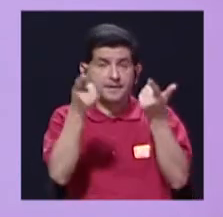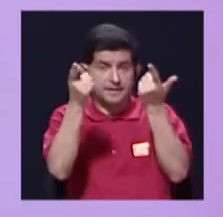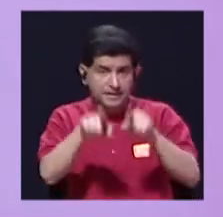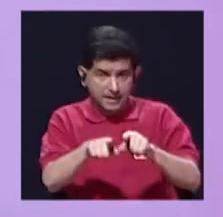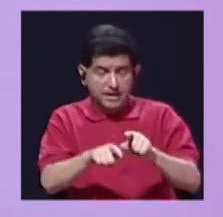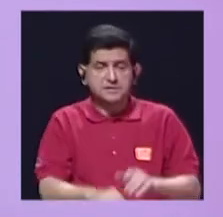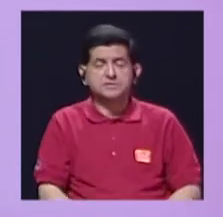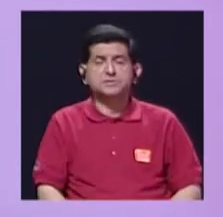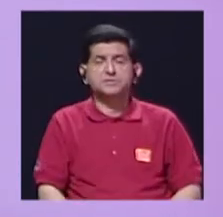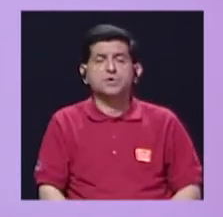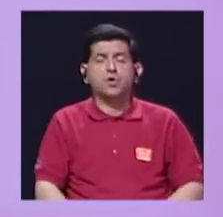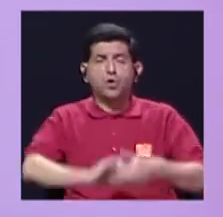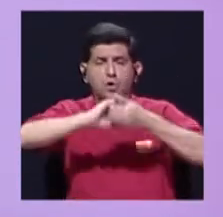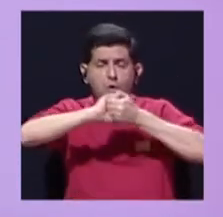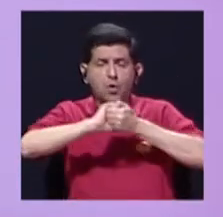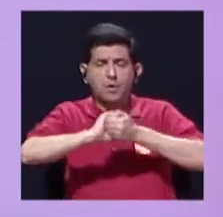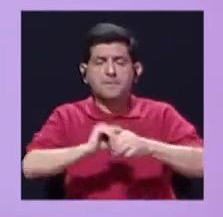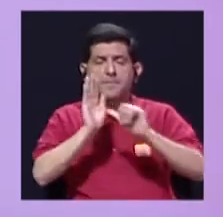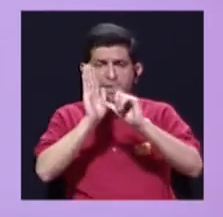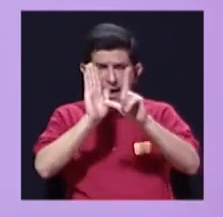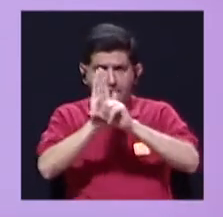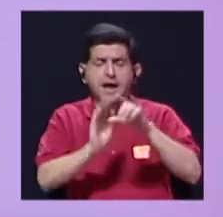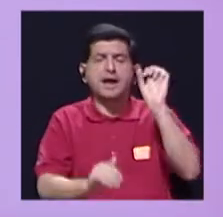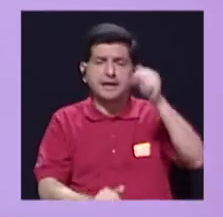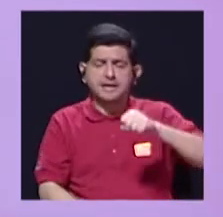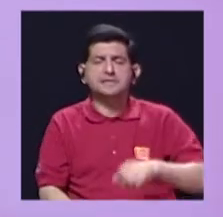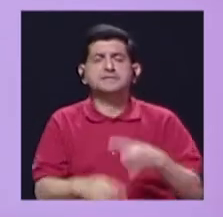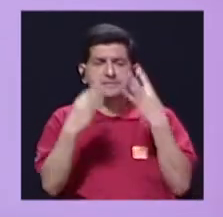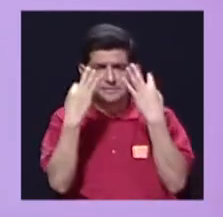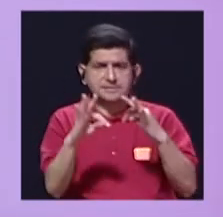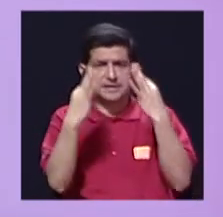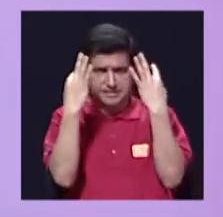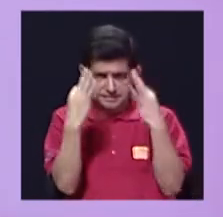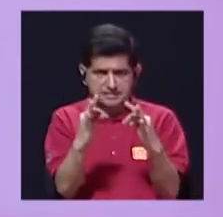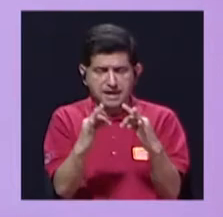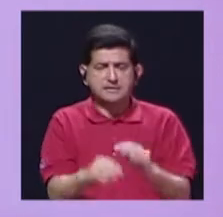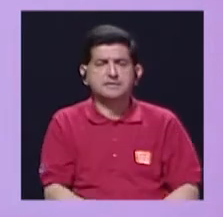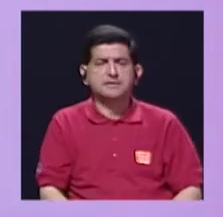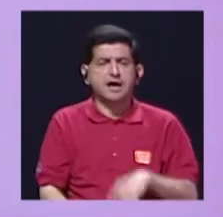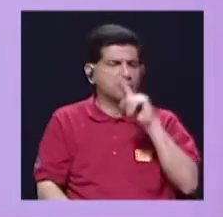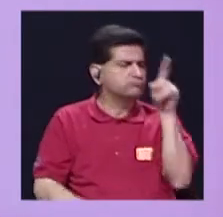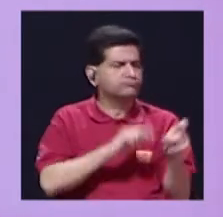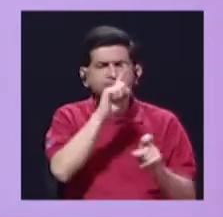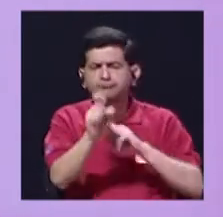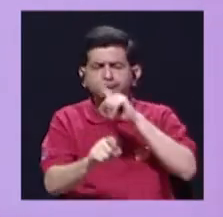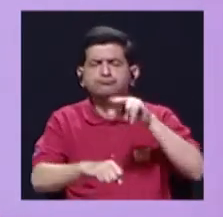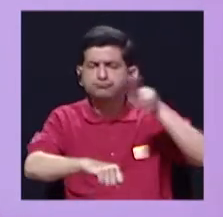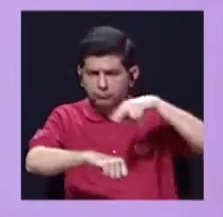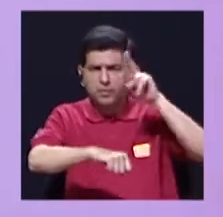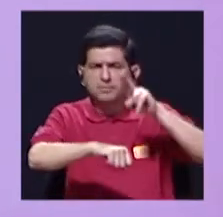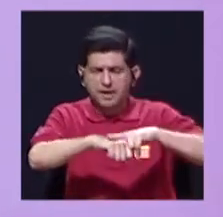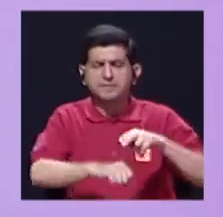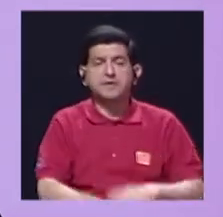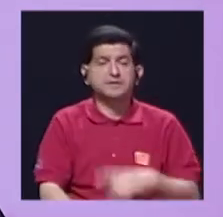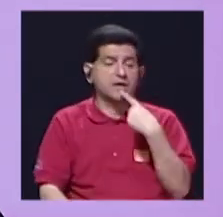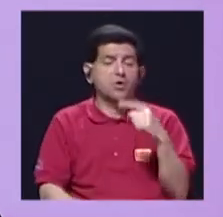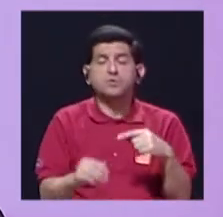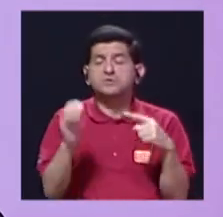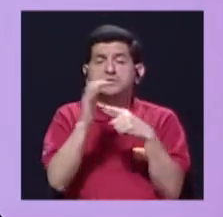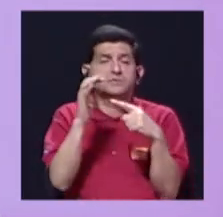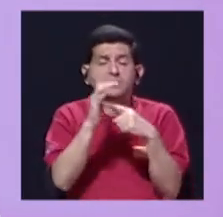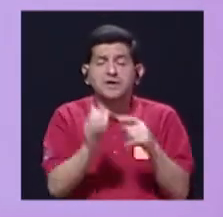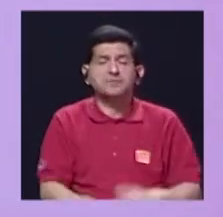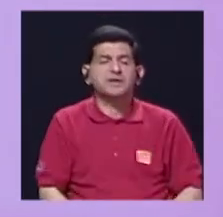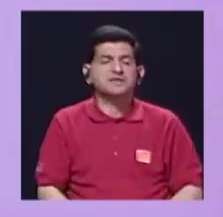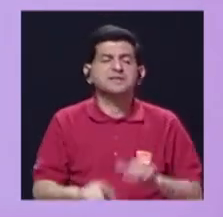de Cooperasamblea, sí somos conscientes de eso y tratamos de hacer sondeos periódicos de por dónde, como dicen vulgarmente, por dónde